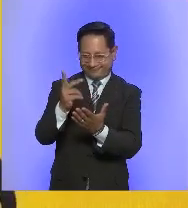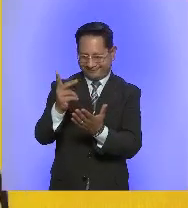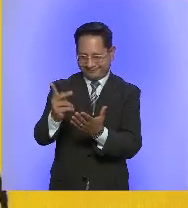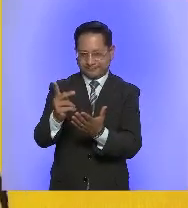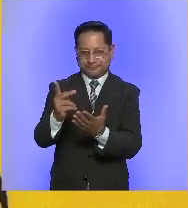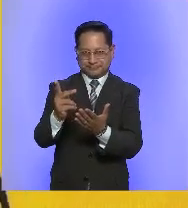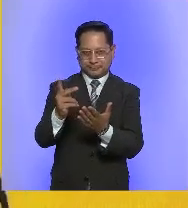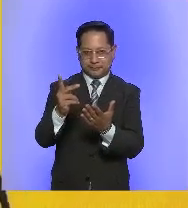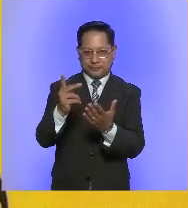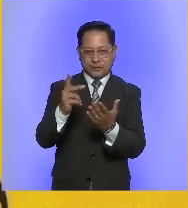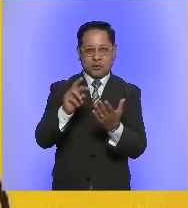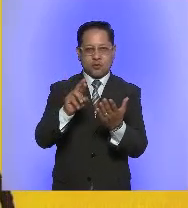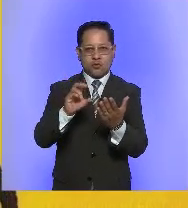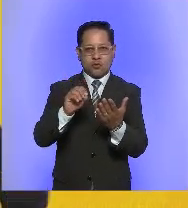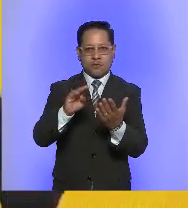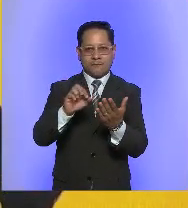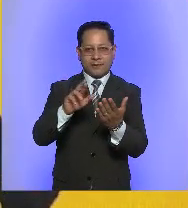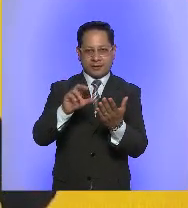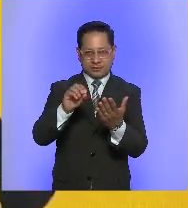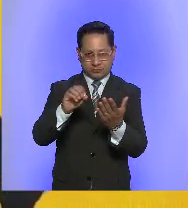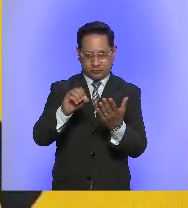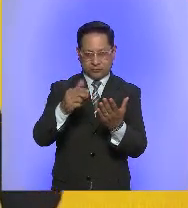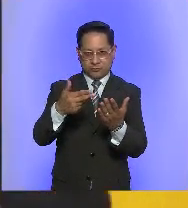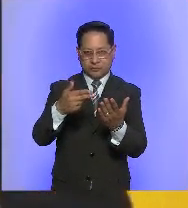Herrera Hernández